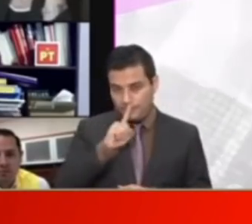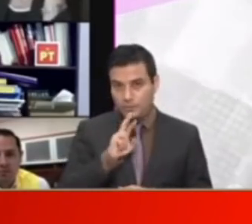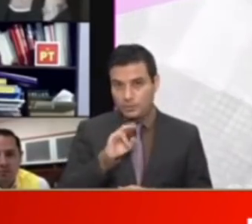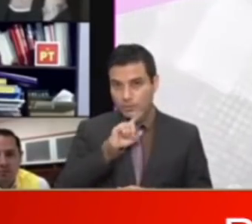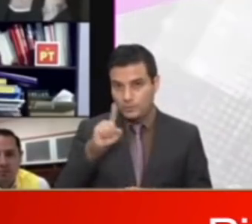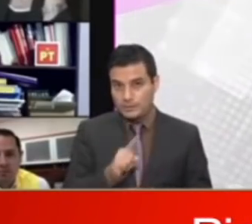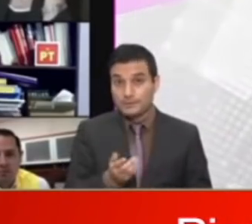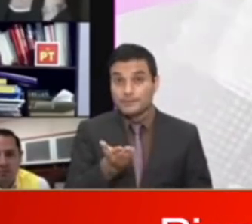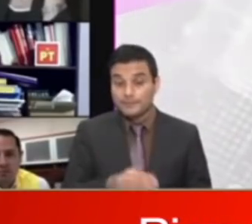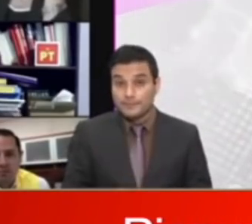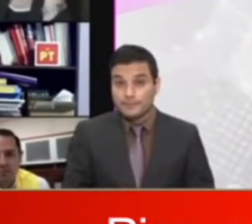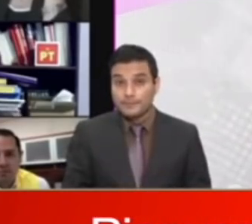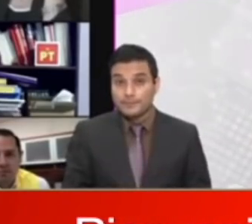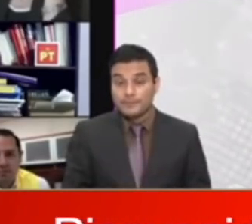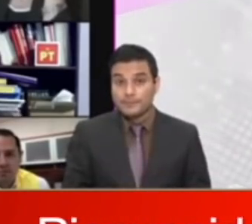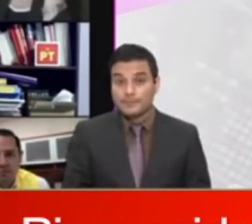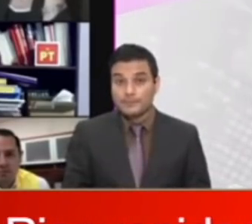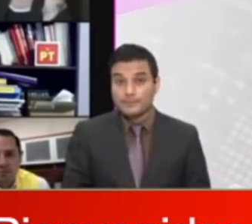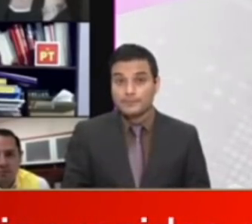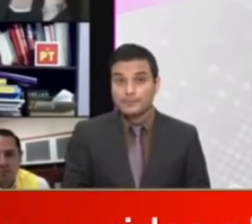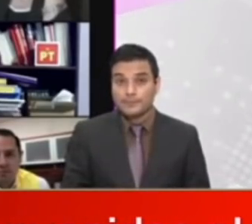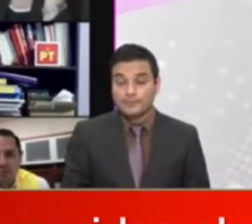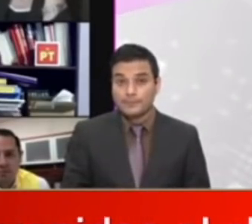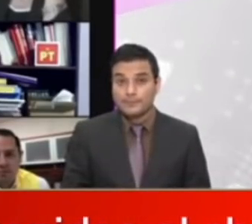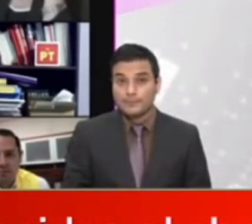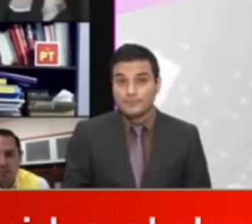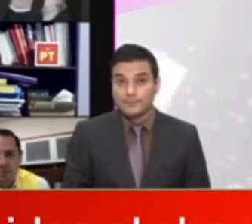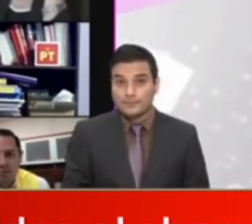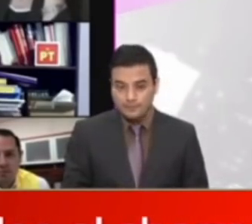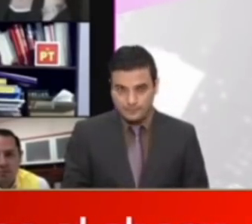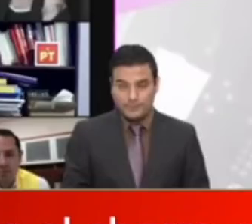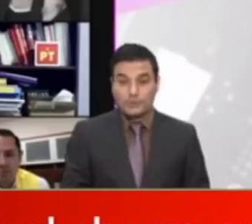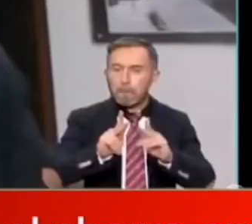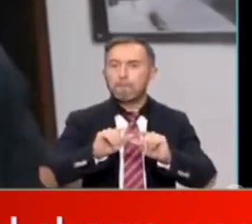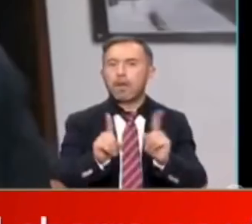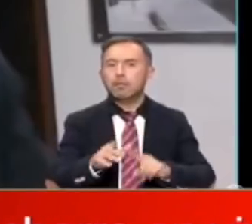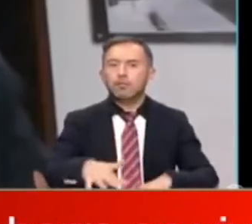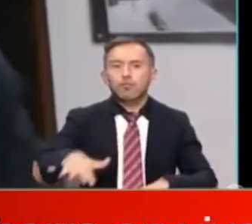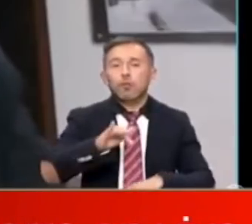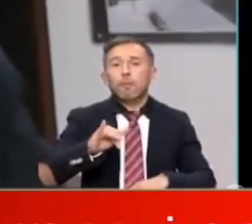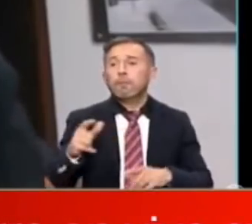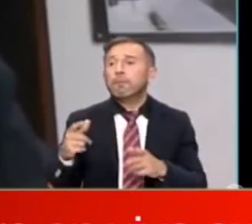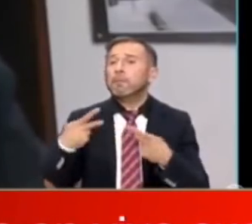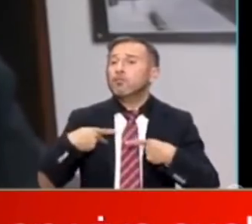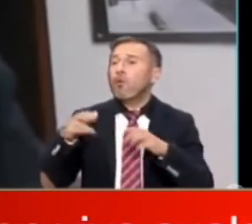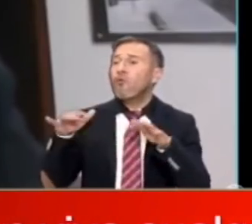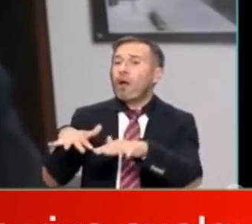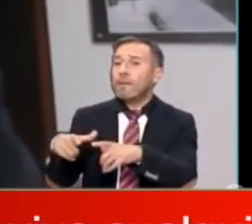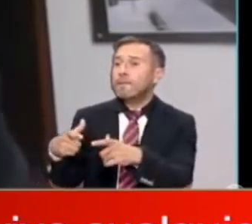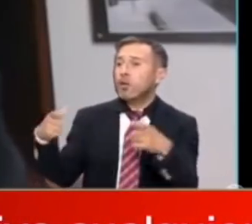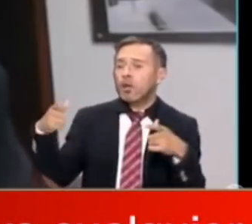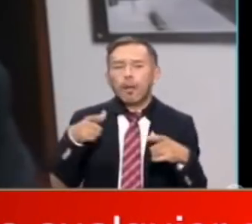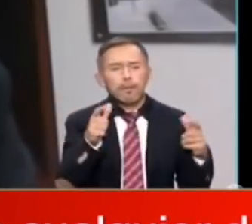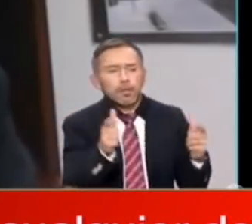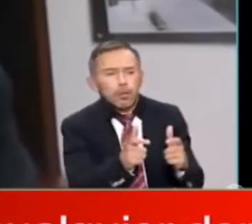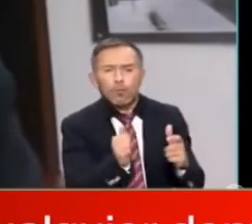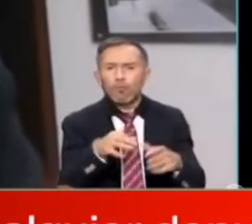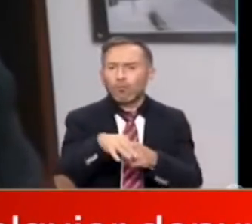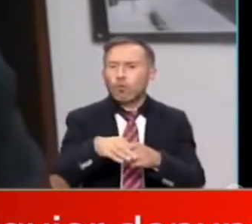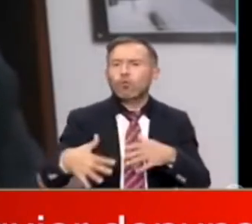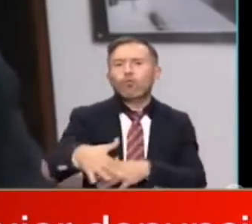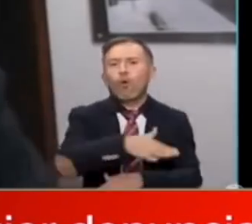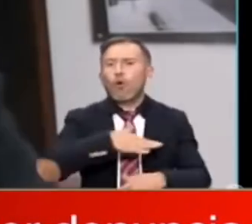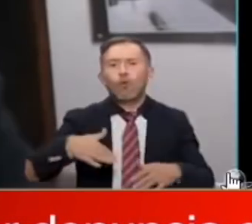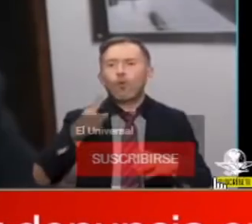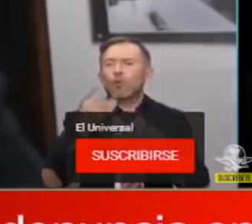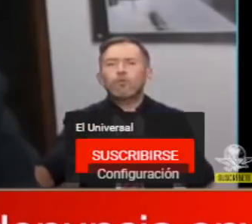registro como candidato al gobierno de Guerrero en el marco del proceso electoral 2020-2021. Al iniciar la discusión del proyecto, el consejero presidente del INE, Lorenzo